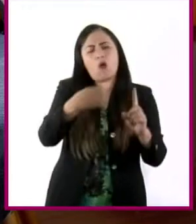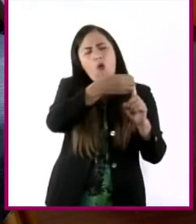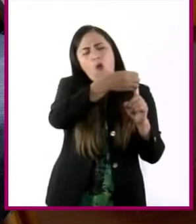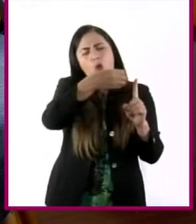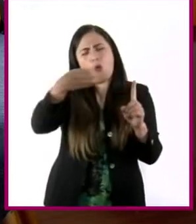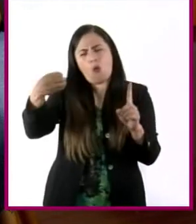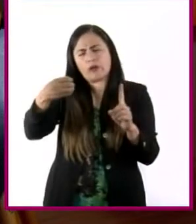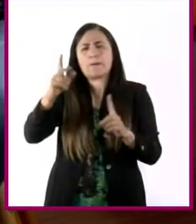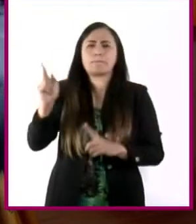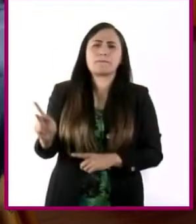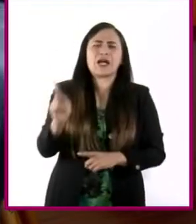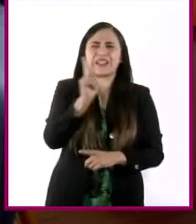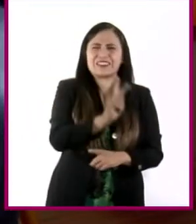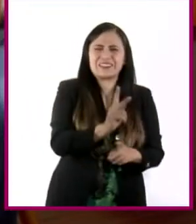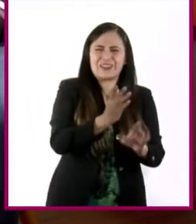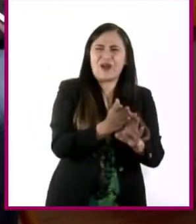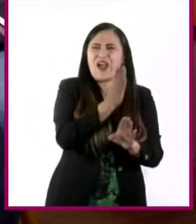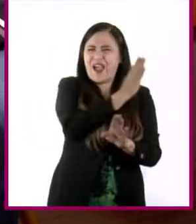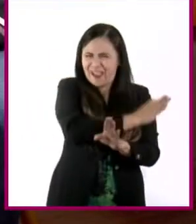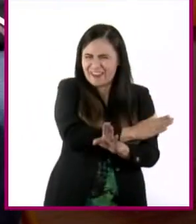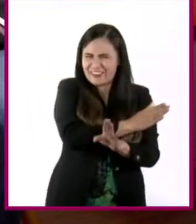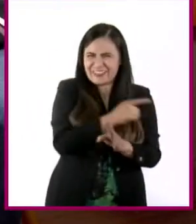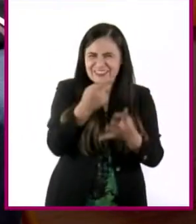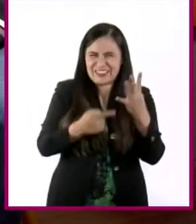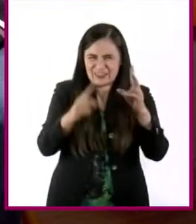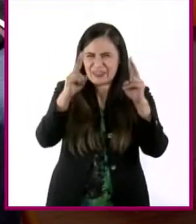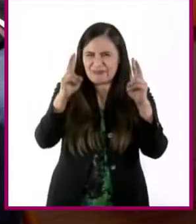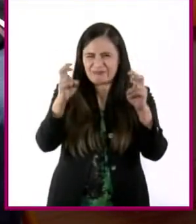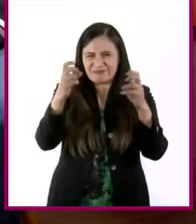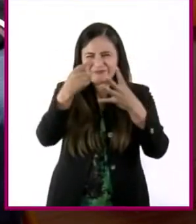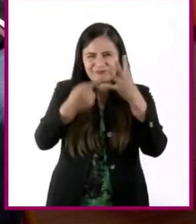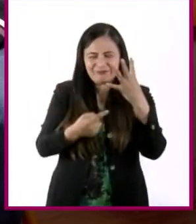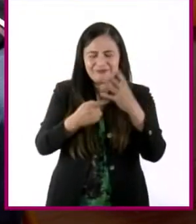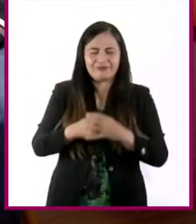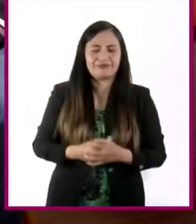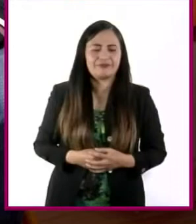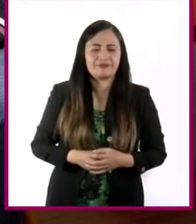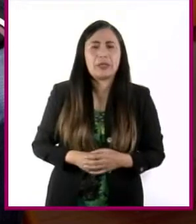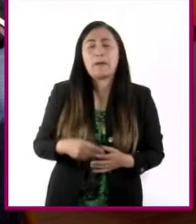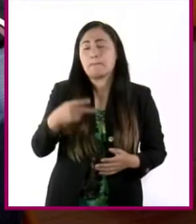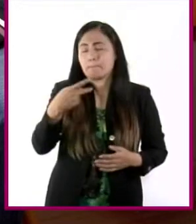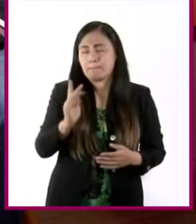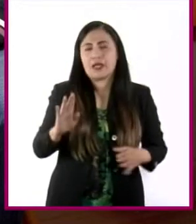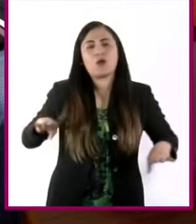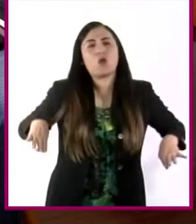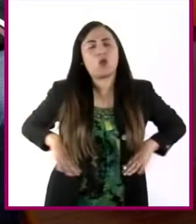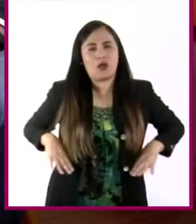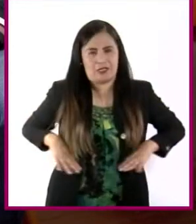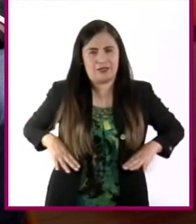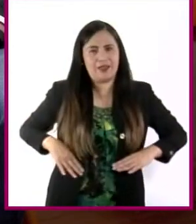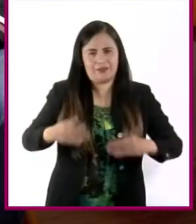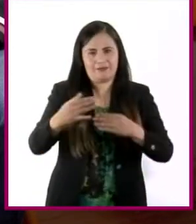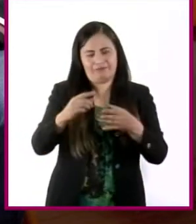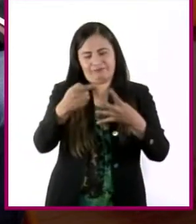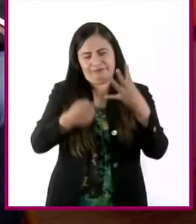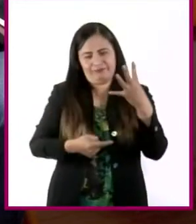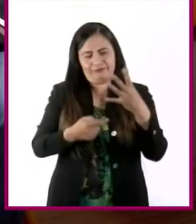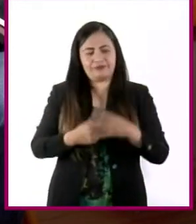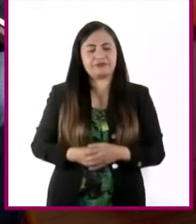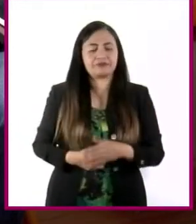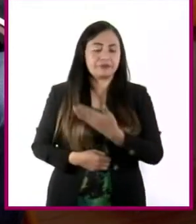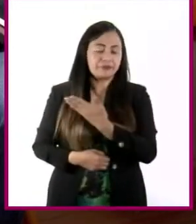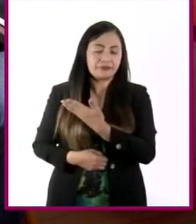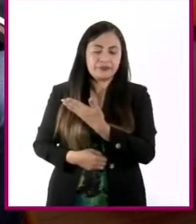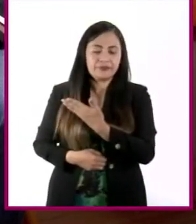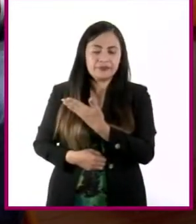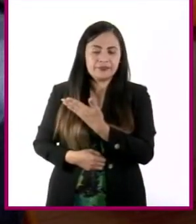muy parecida a la que vimos cuando conocimos este tipo de texto, aunque tiene unas particularidades que veremos enseguida. La estructura de un